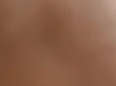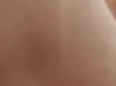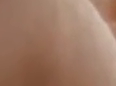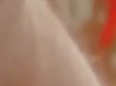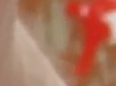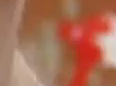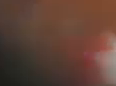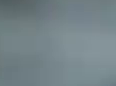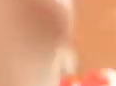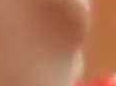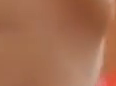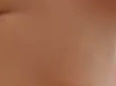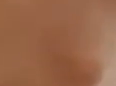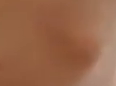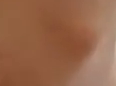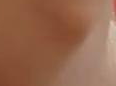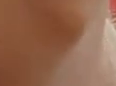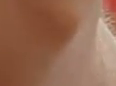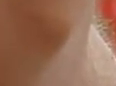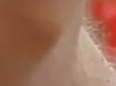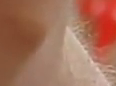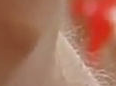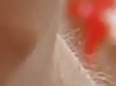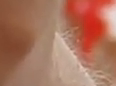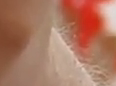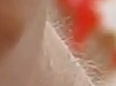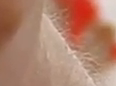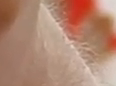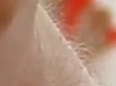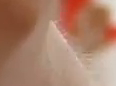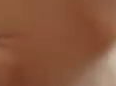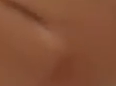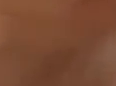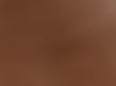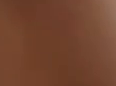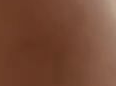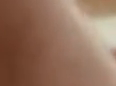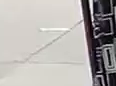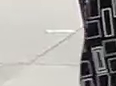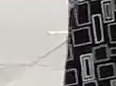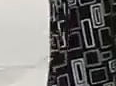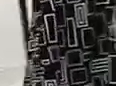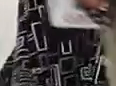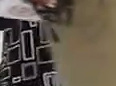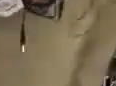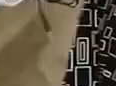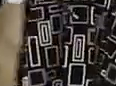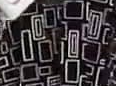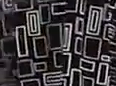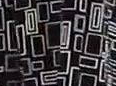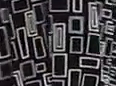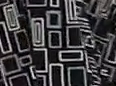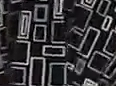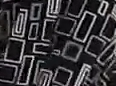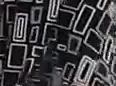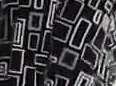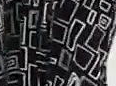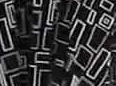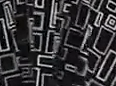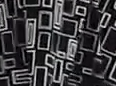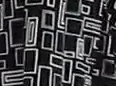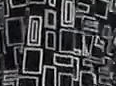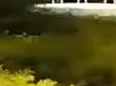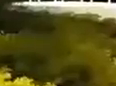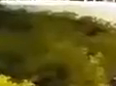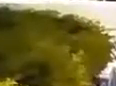Fortalecer los esquemas de vacunación resulta crucial en Quintana Roo ante el inicio de la temporada de otoño e invierno, toda vez que se incrementa